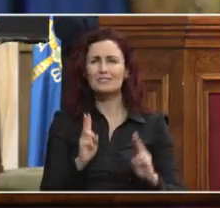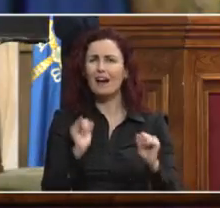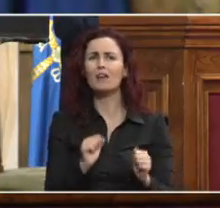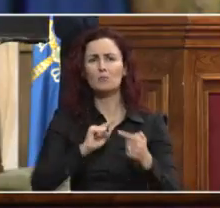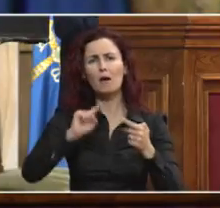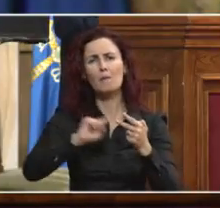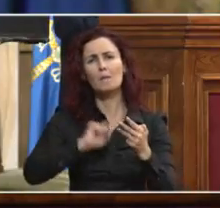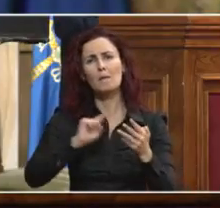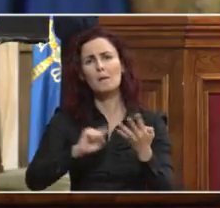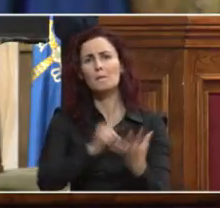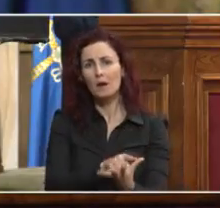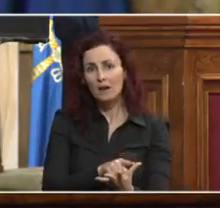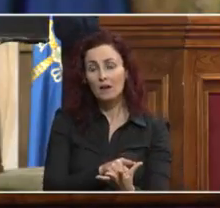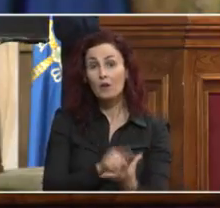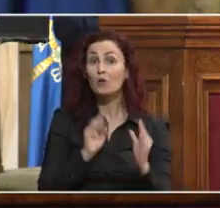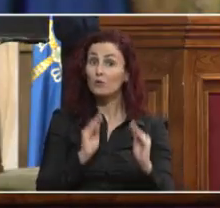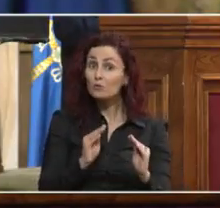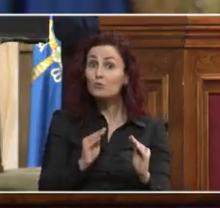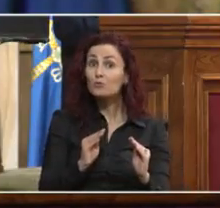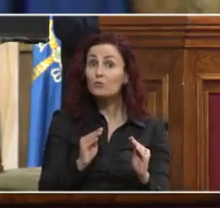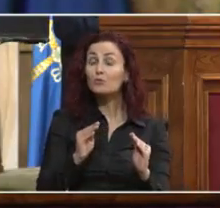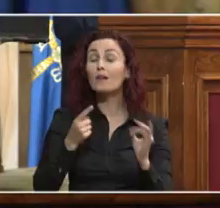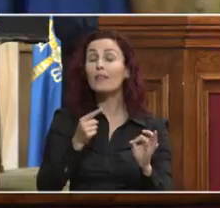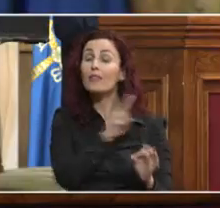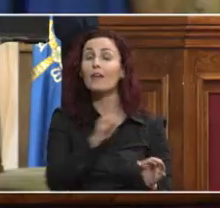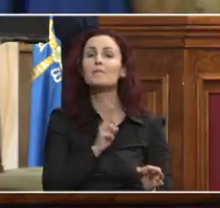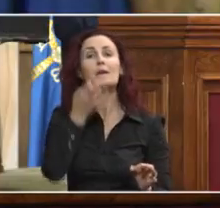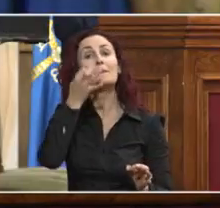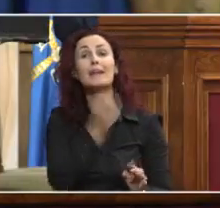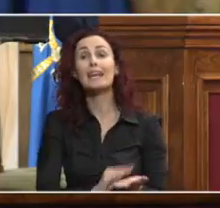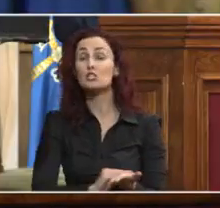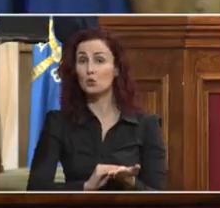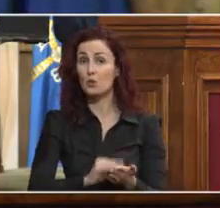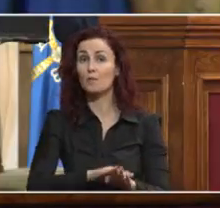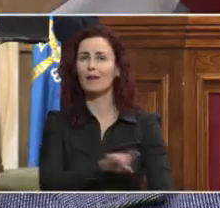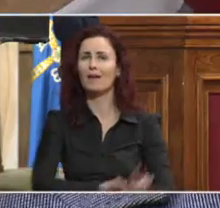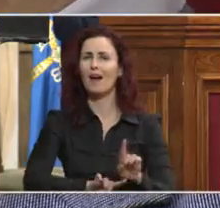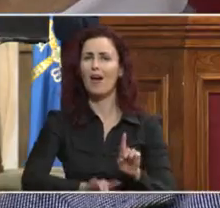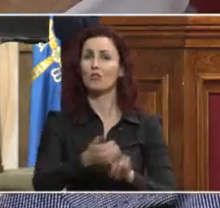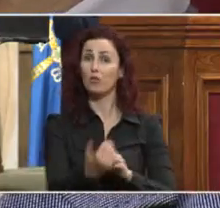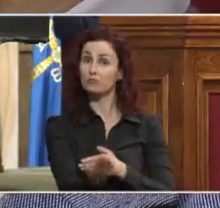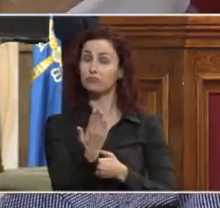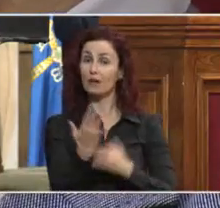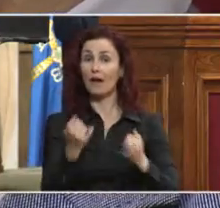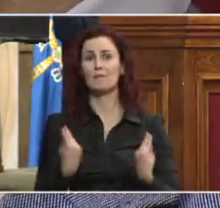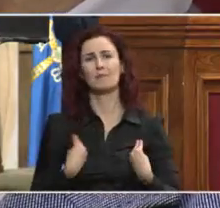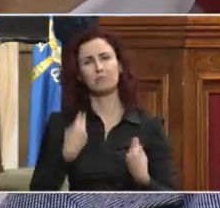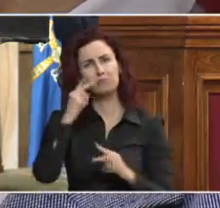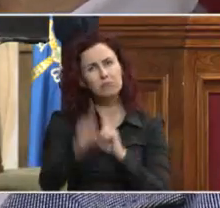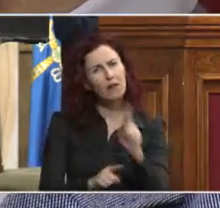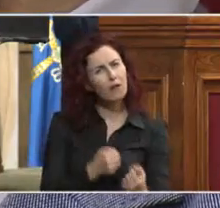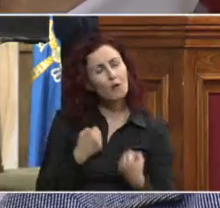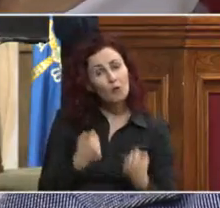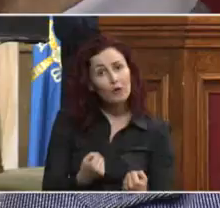obra apócrifa de Mastro Piero, Warren Sánchez nos trae la verdad y la solución a todos los problemas. Vivimos demasiado